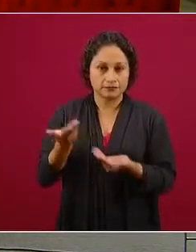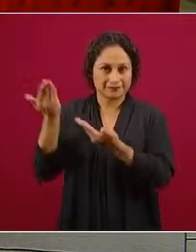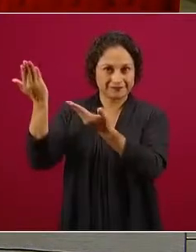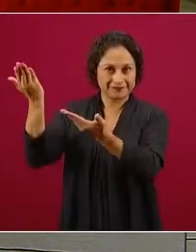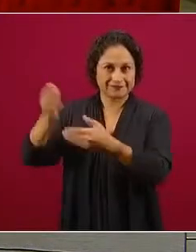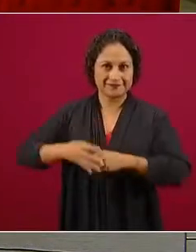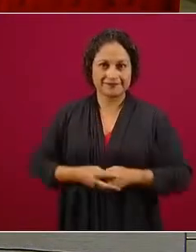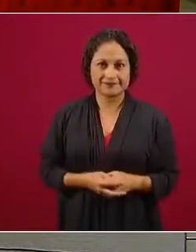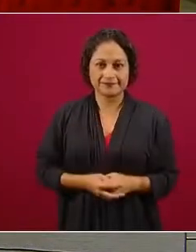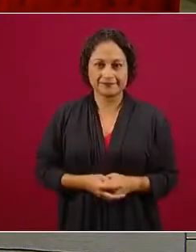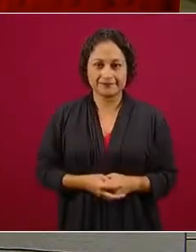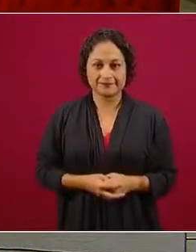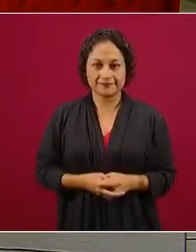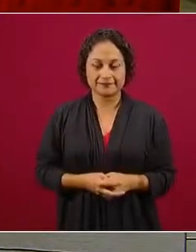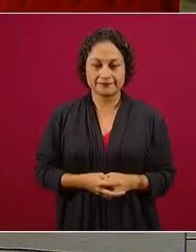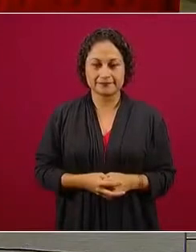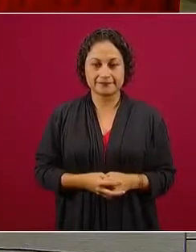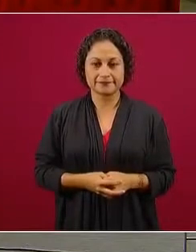¿Sí?